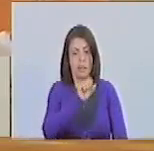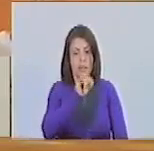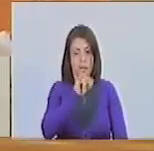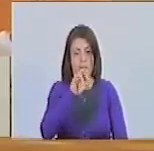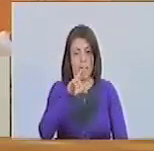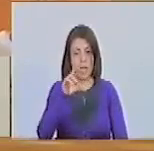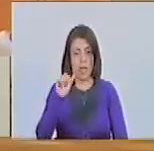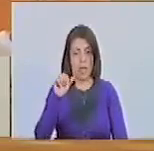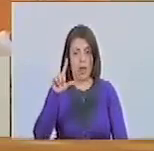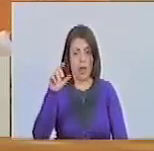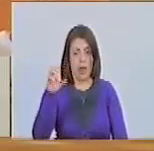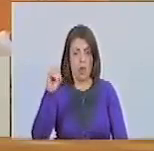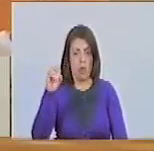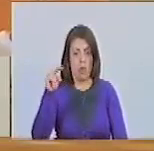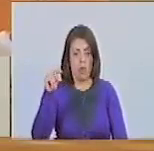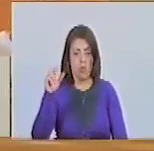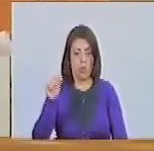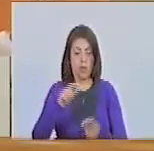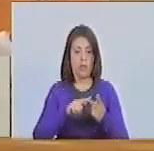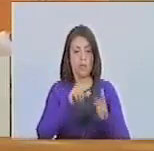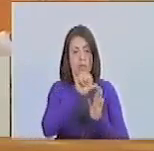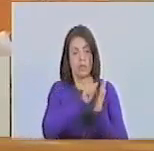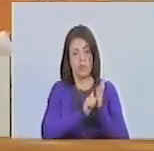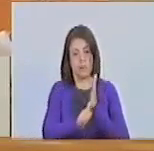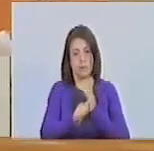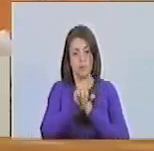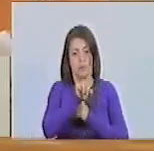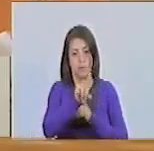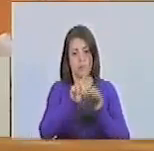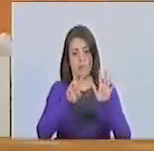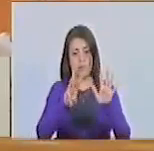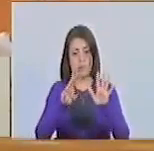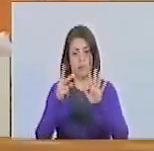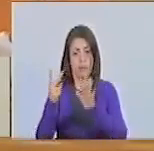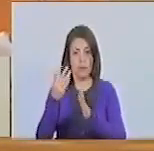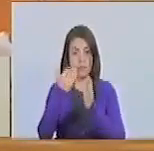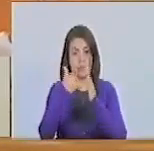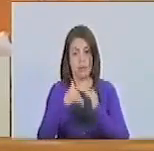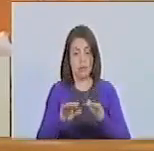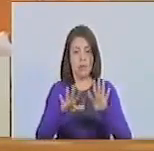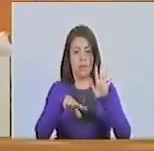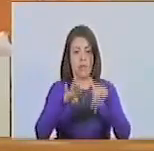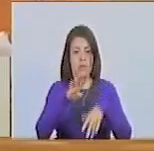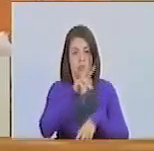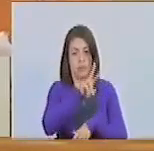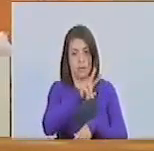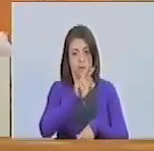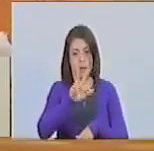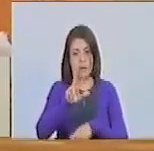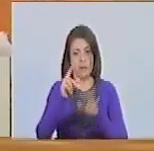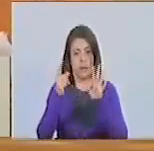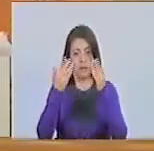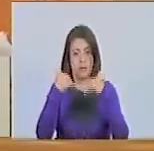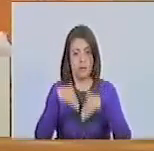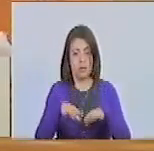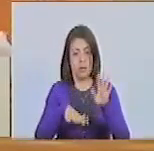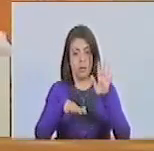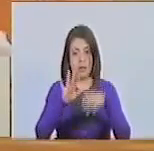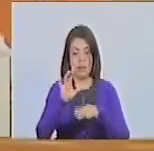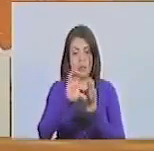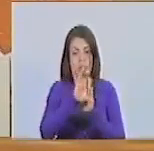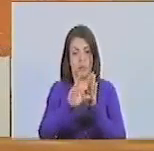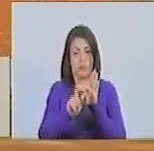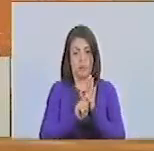de conformidad con lo previsto en los artículos 187, numeral 14, y 236, numeral 15 de